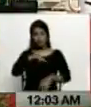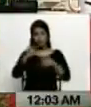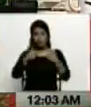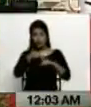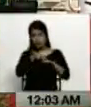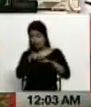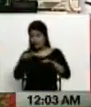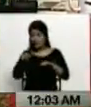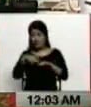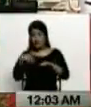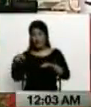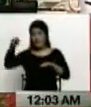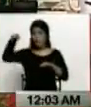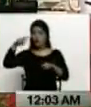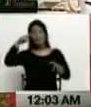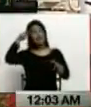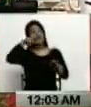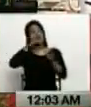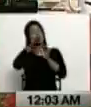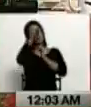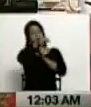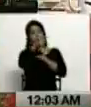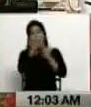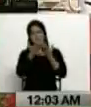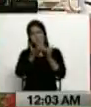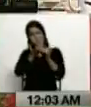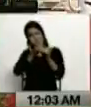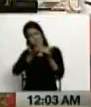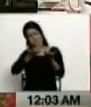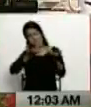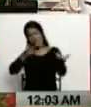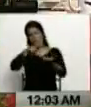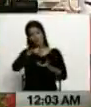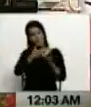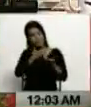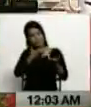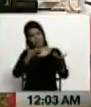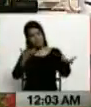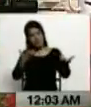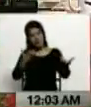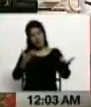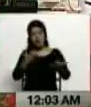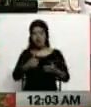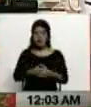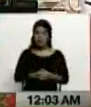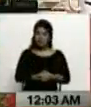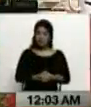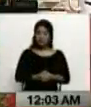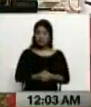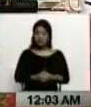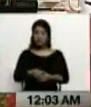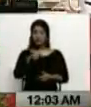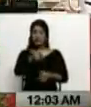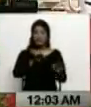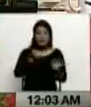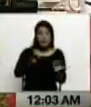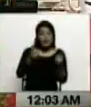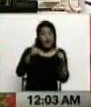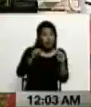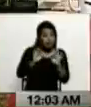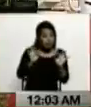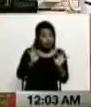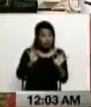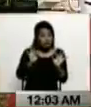algún lugar buscando una altura para ver y hasta dónde llegaba la gente y ahí lo que estábamos esc calentando el